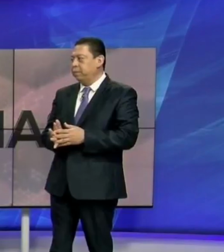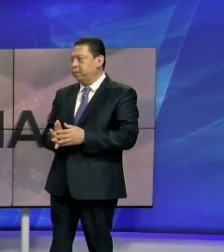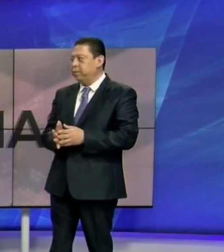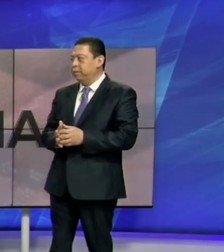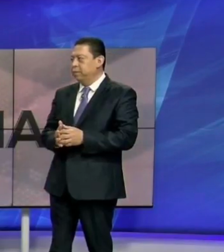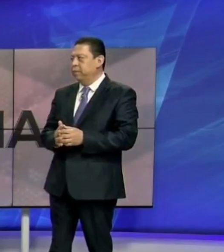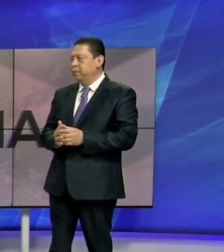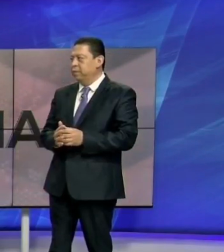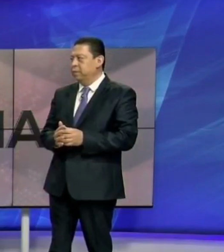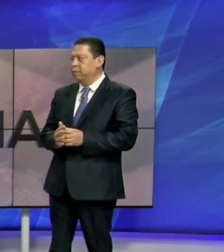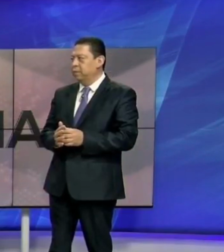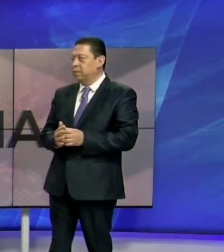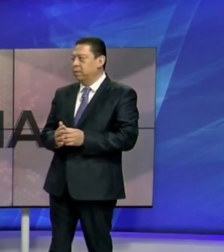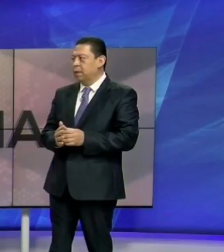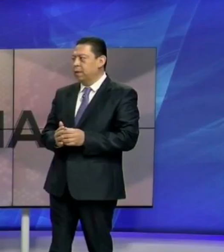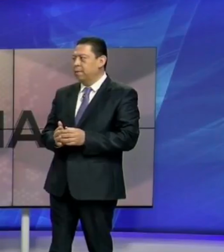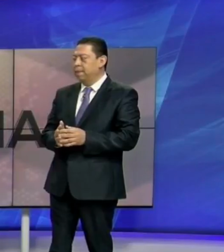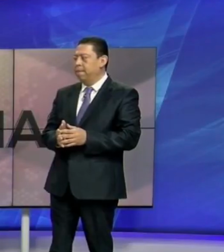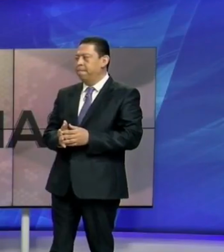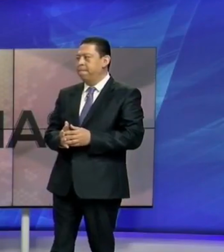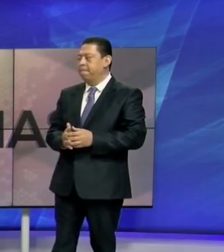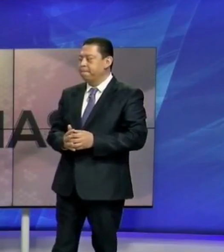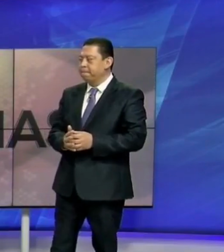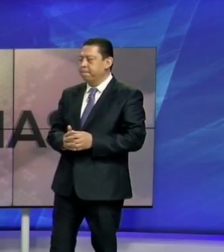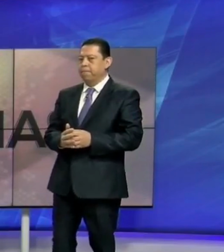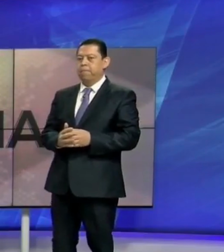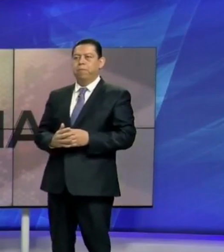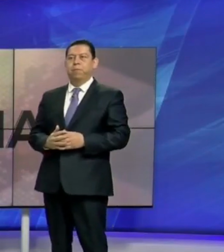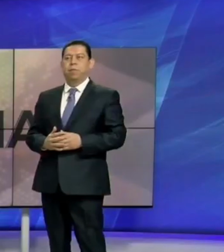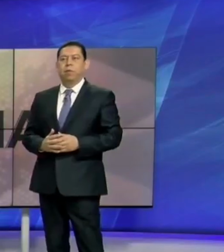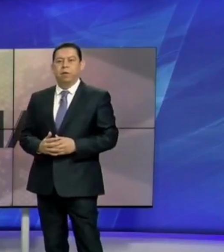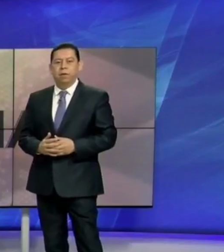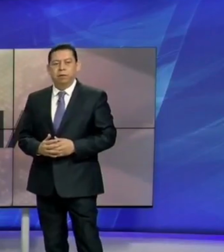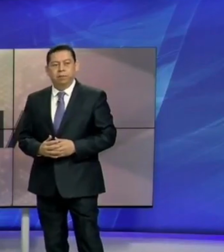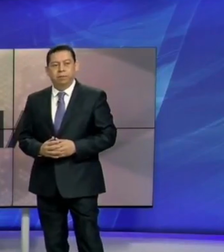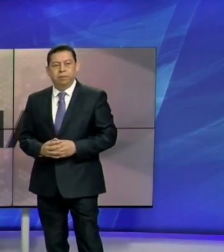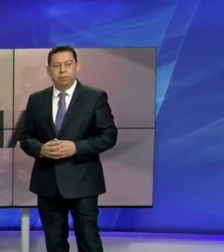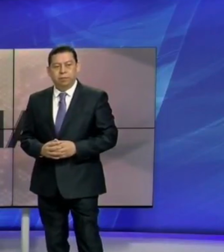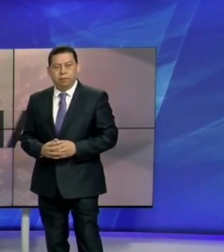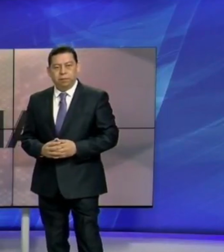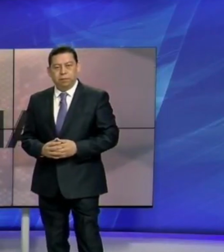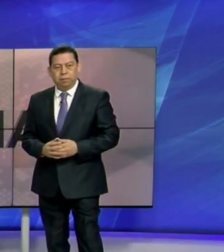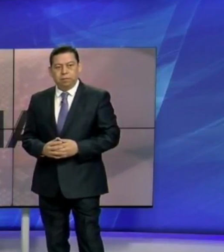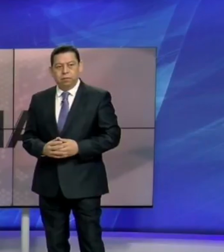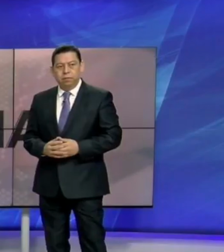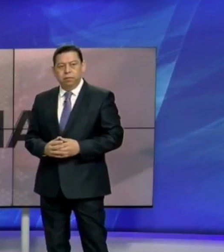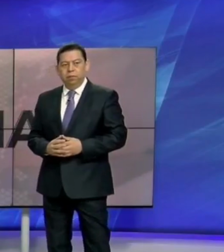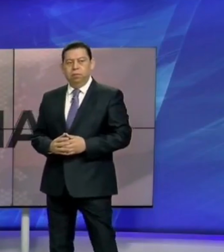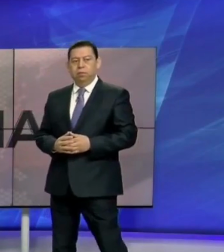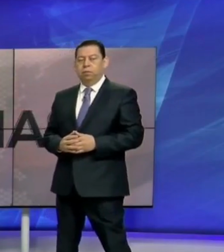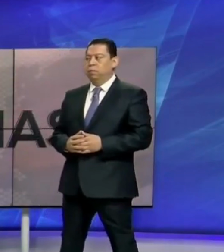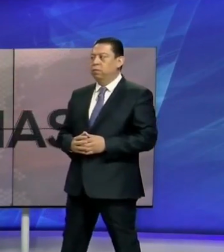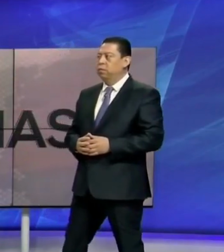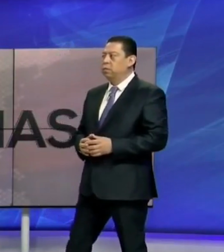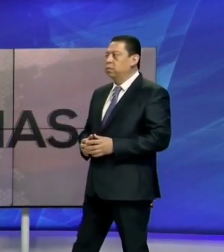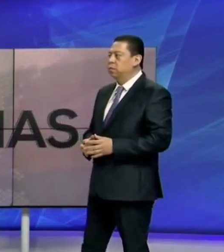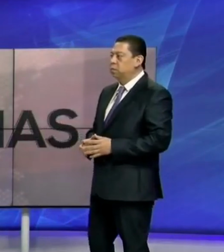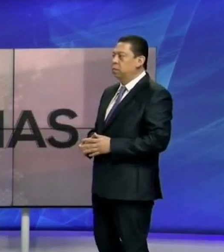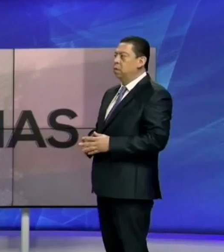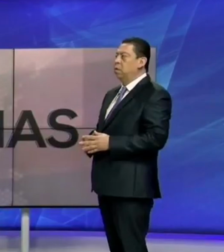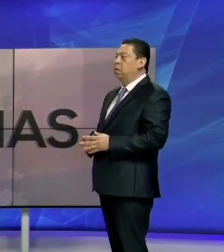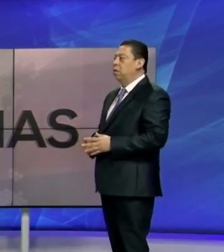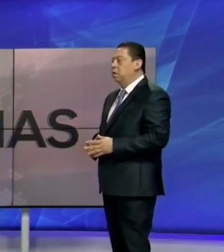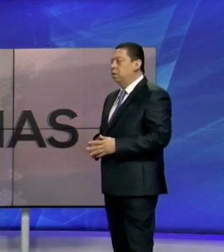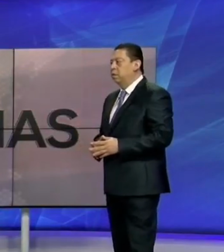la pregunta del día de hoy. Ahí en redes sociales, en Facebook, ¿considera que esta ola de COVID-19, la número 4, ha traído más